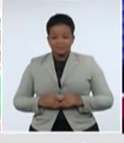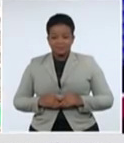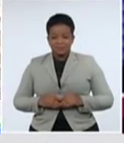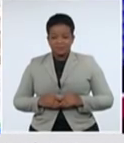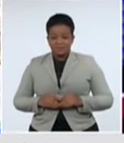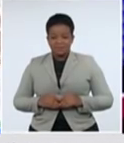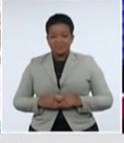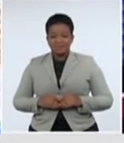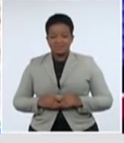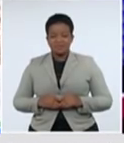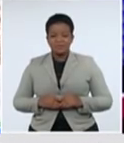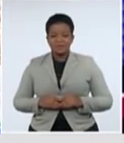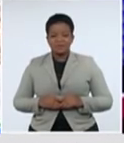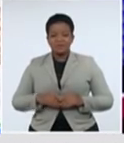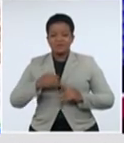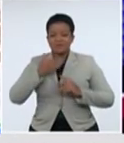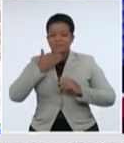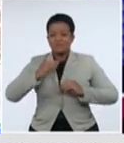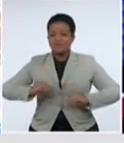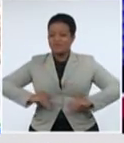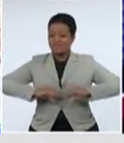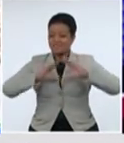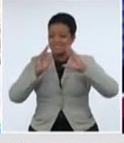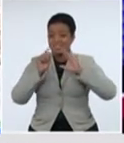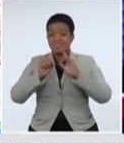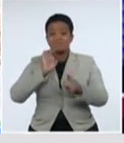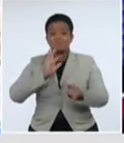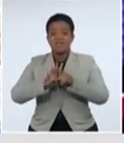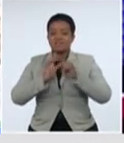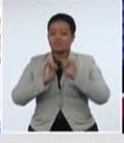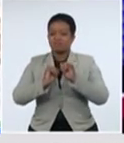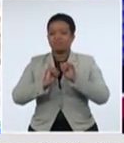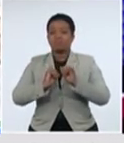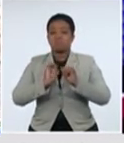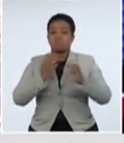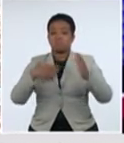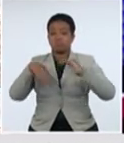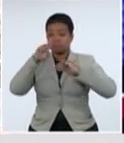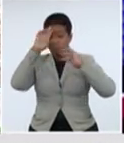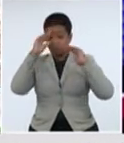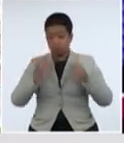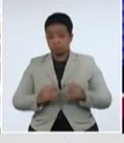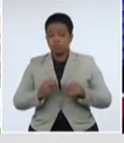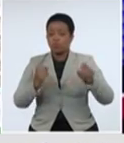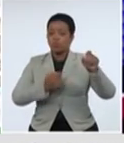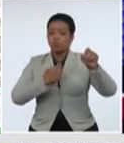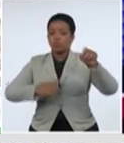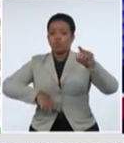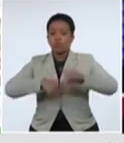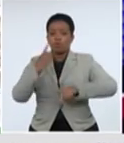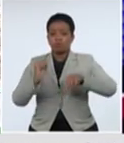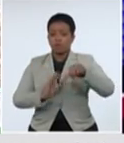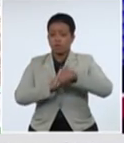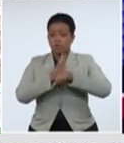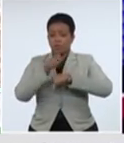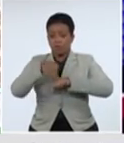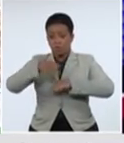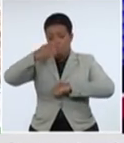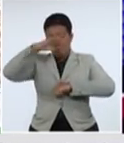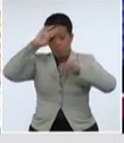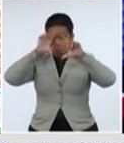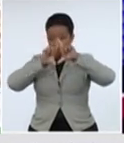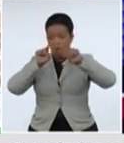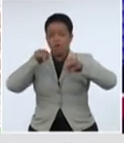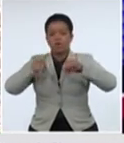Buenos días, bienvenido a una nueva actualización del Ministerio de Salud Pública sobre el enfrentamiento a la COVID-19 en territorio nacional. Es